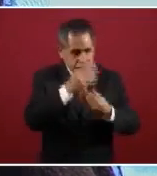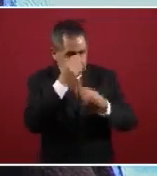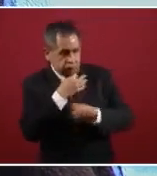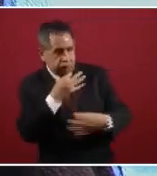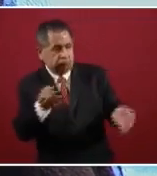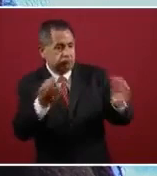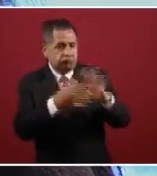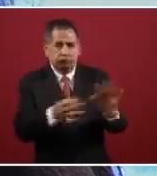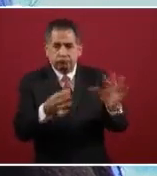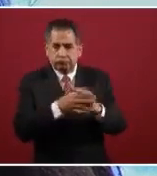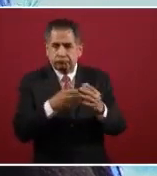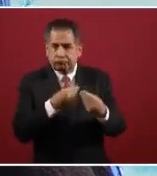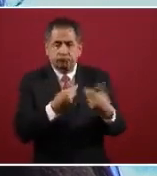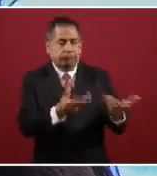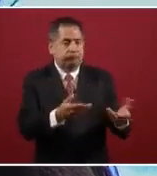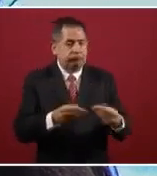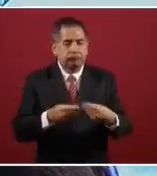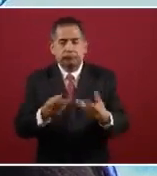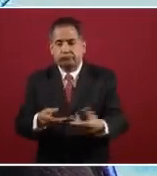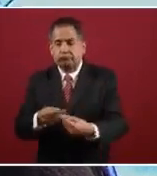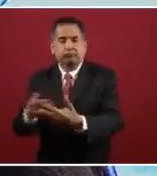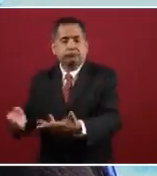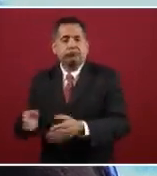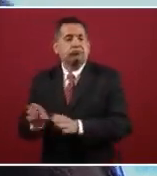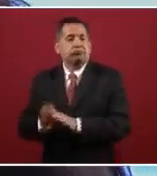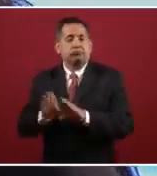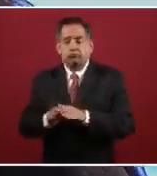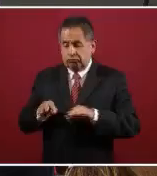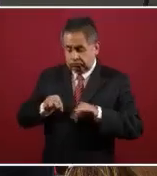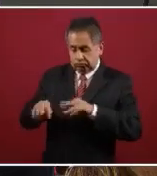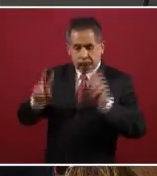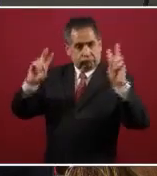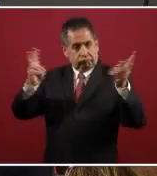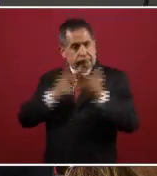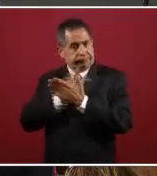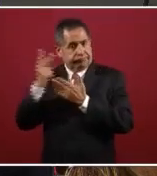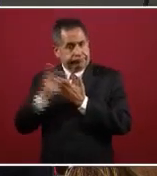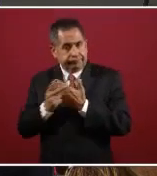conocer cómo iba a funcionar el programa de trabajo Sembrando Vida.